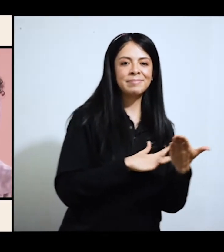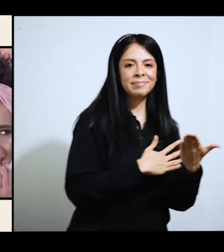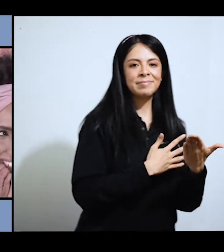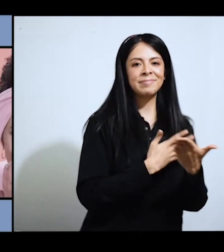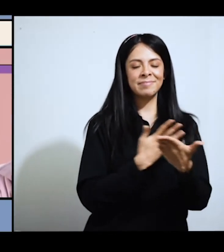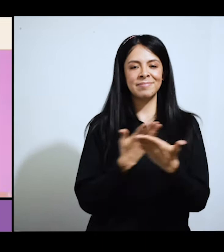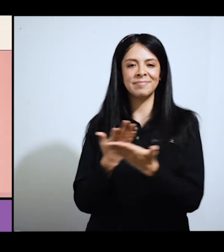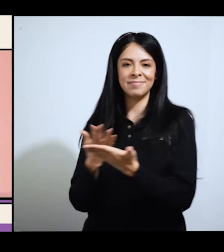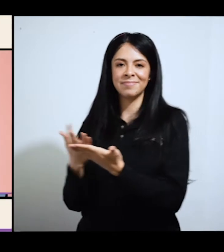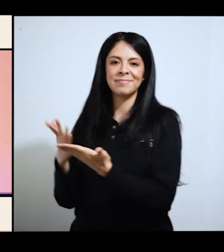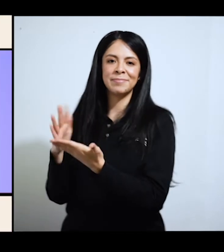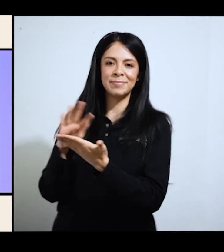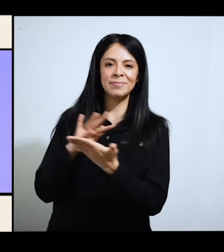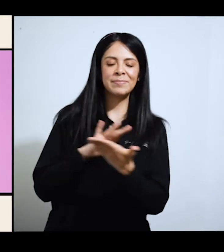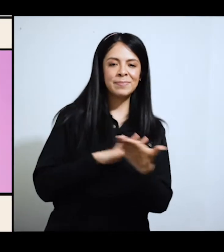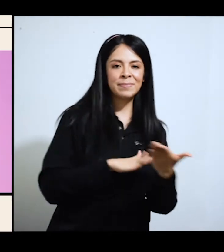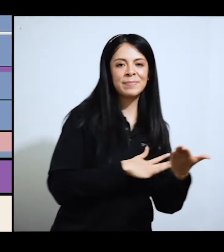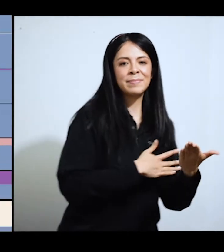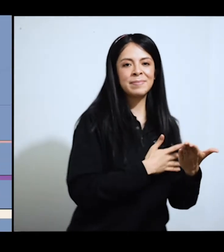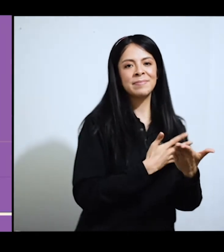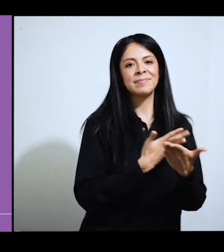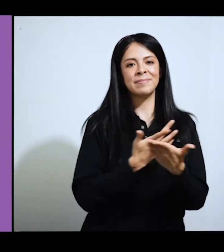la pesadilla acabe,